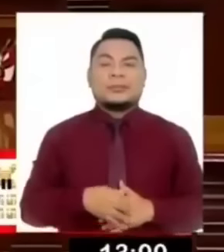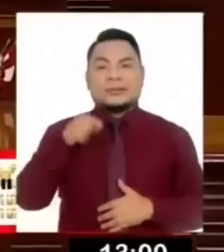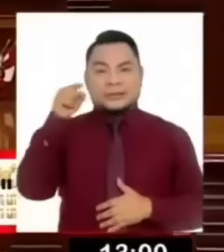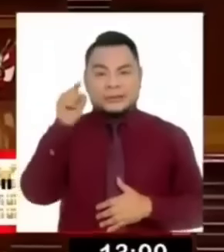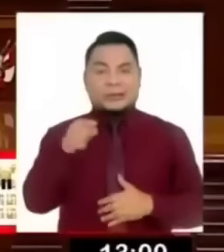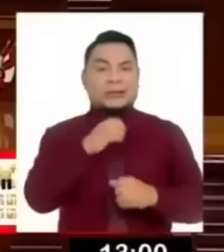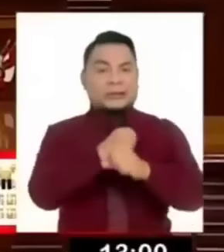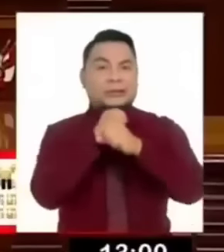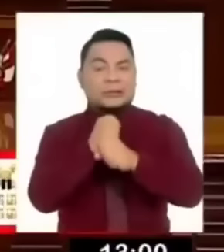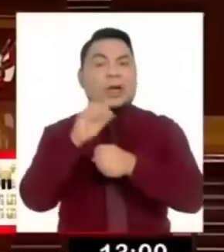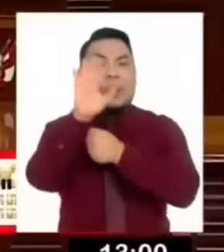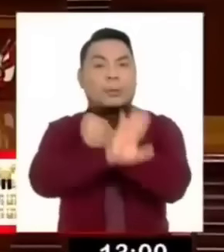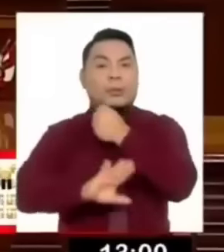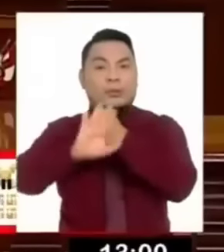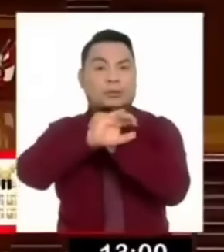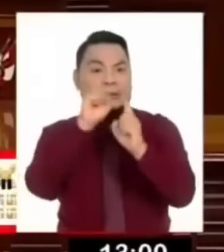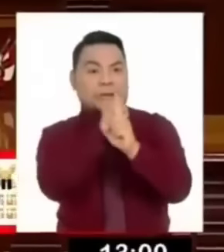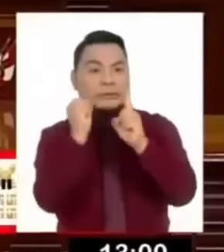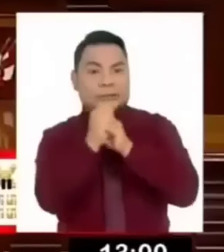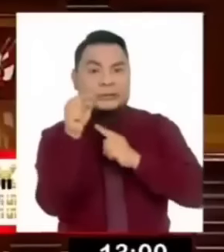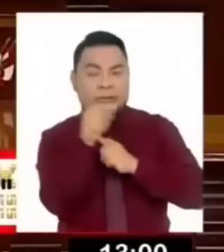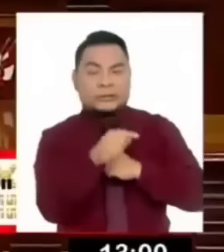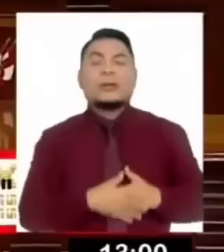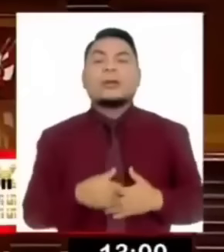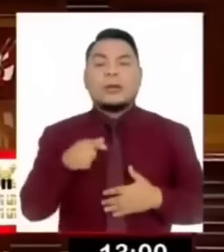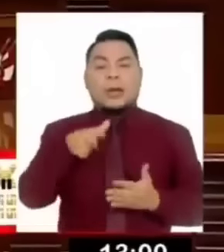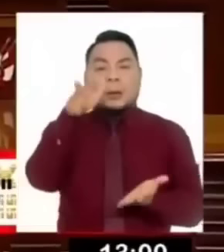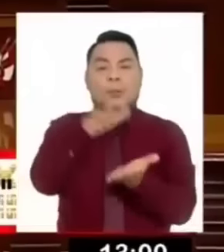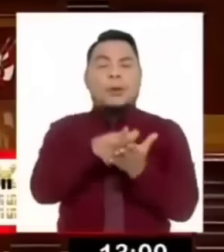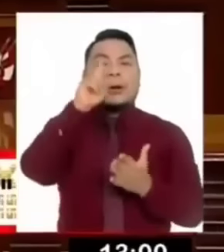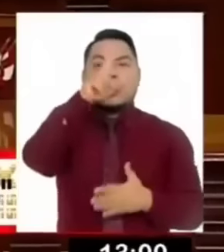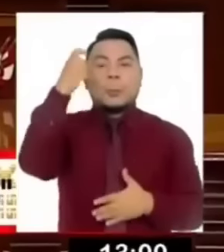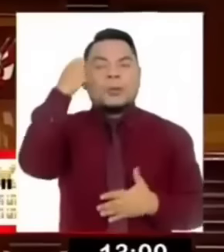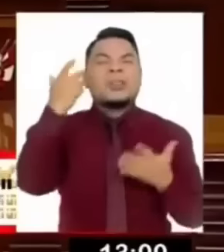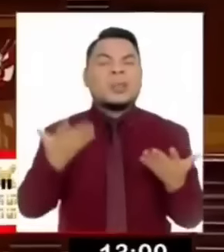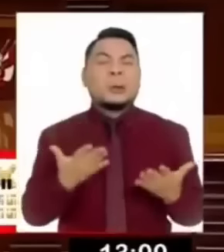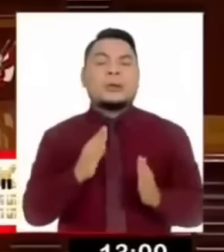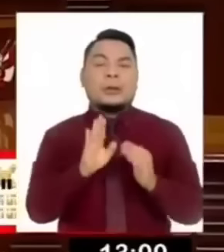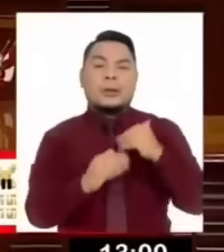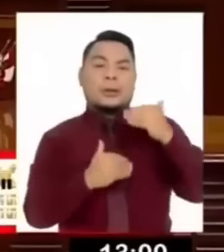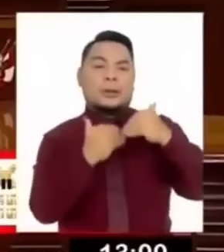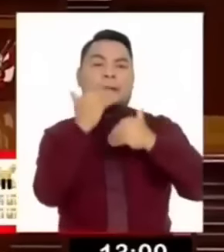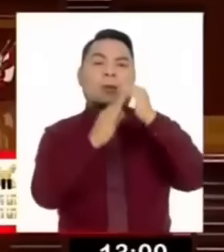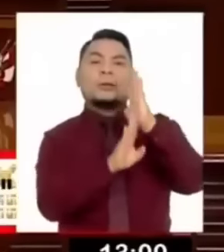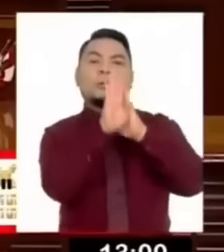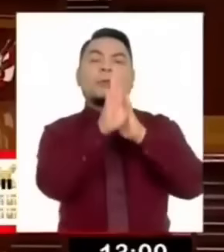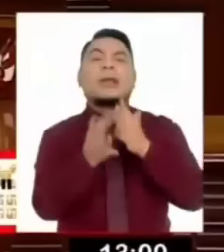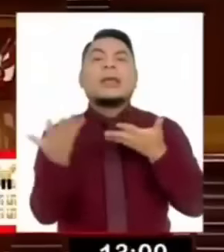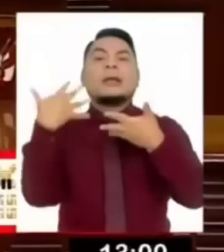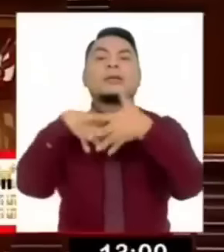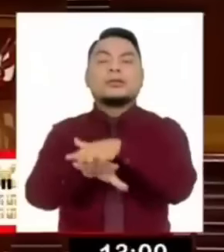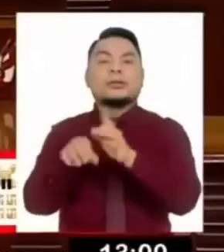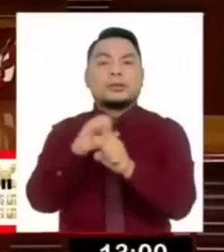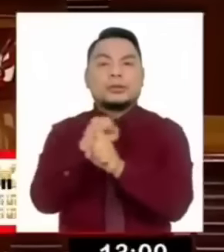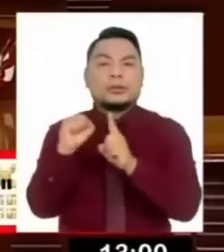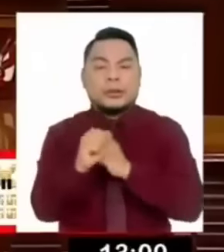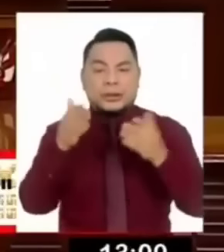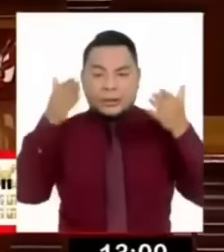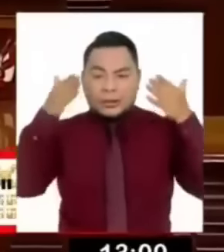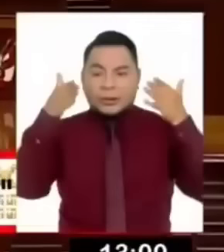En este marco del sistema de protección social, se aprobará la política del desarrollo e inclusión social